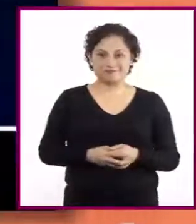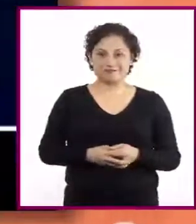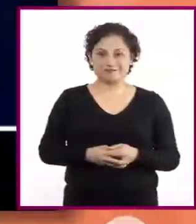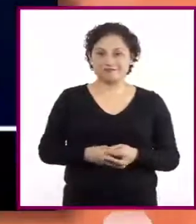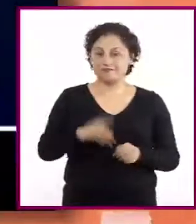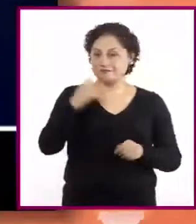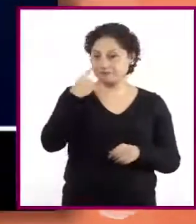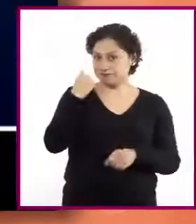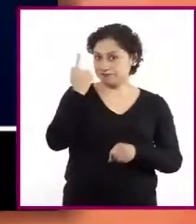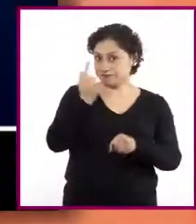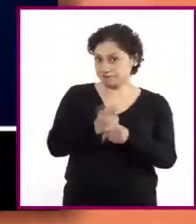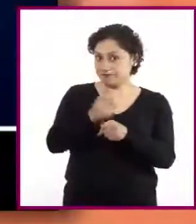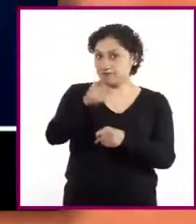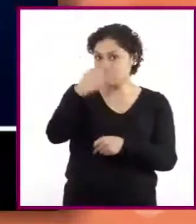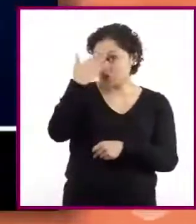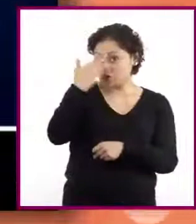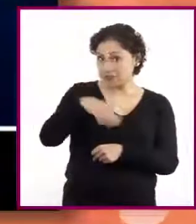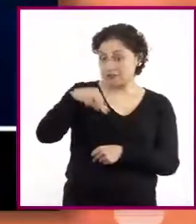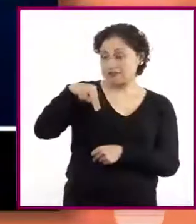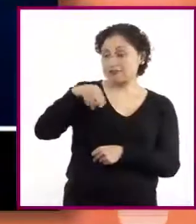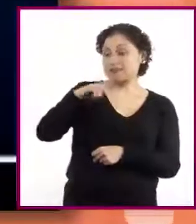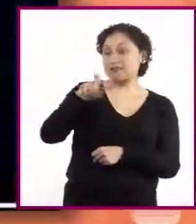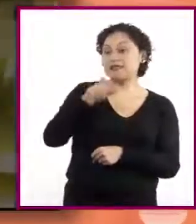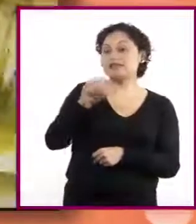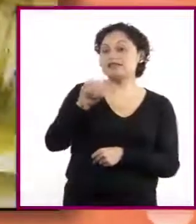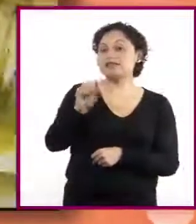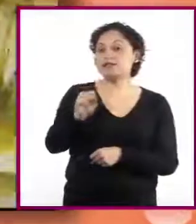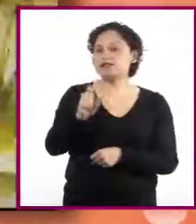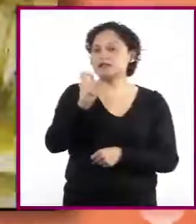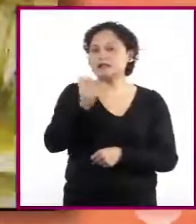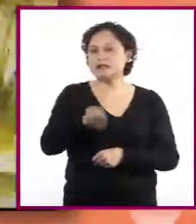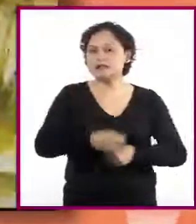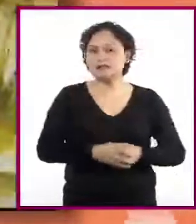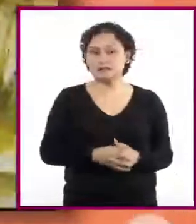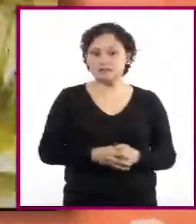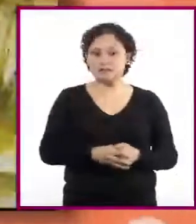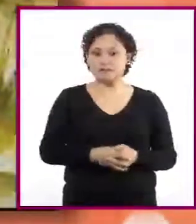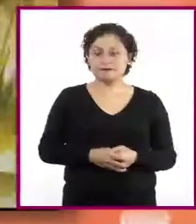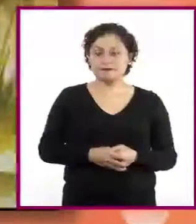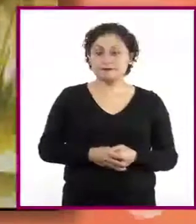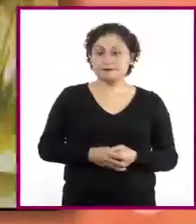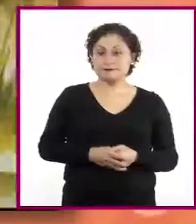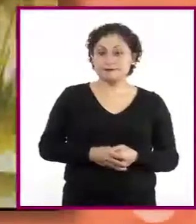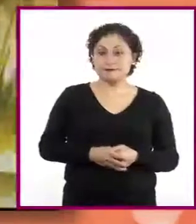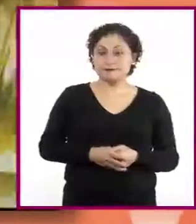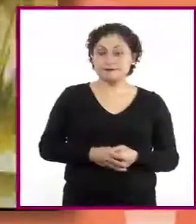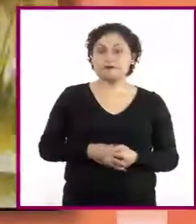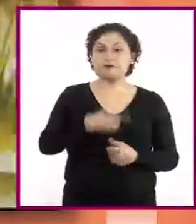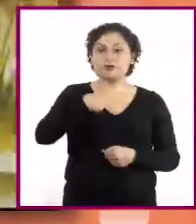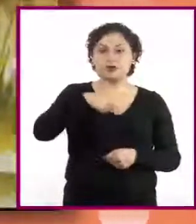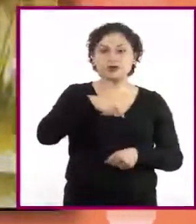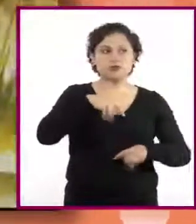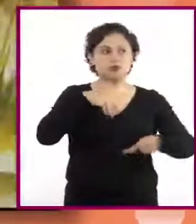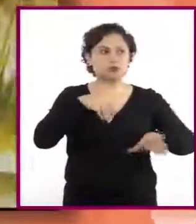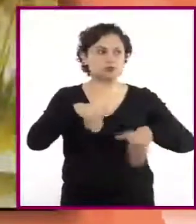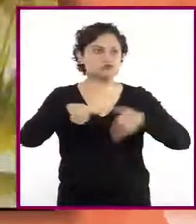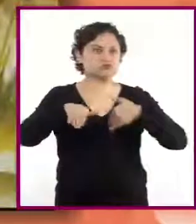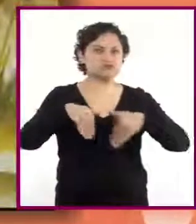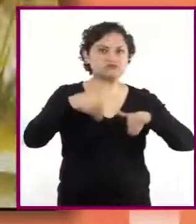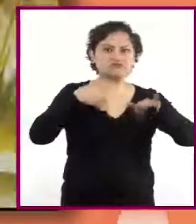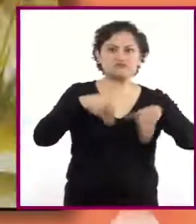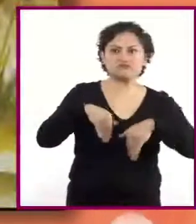Identifiquemos lo que sabes ahora acerca de los nexos. Por más que avanzábamos, no encontrábamos la salida.